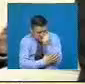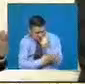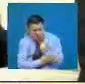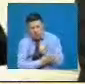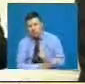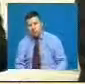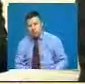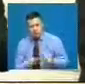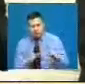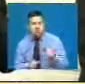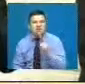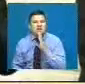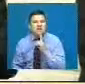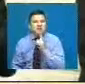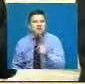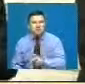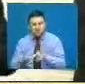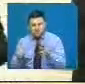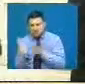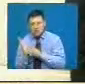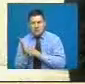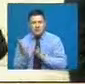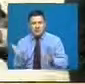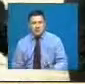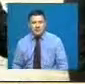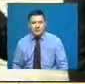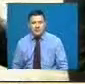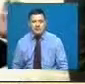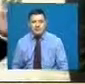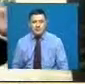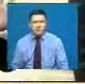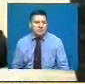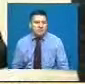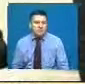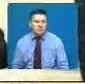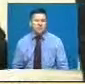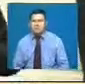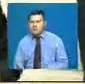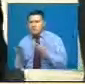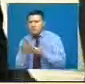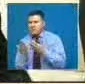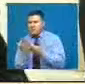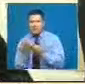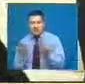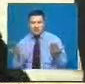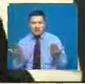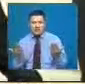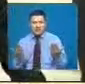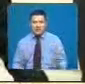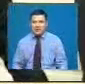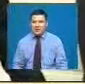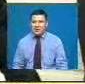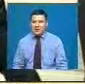plazo. Lo dice el Financial Times después de hacer una revisión de cómo estamos nosotros